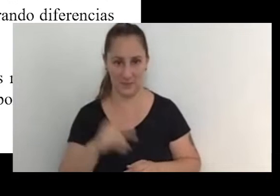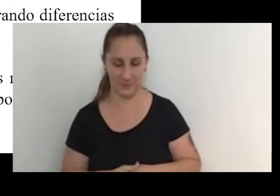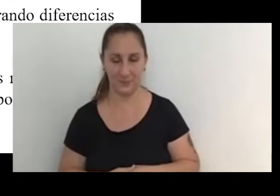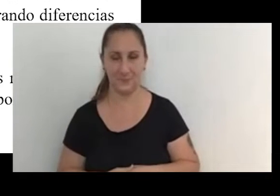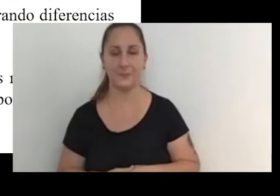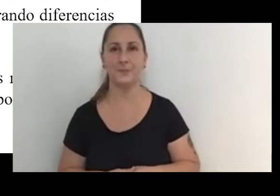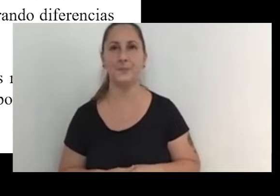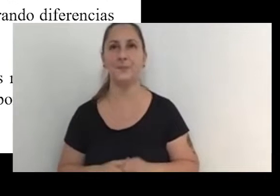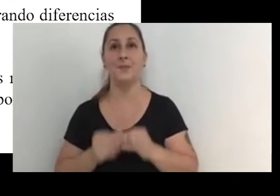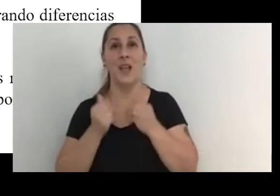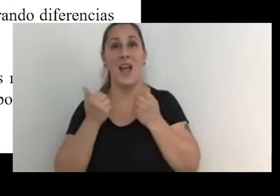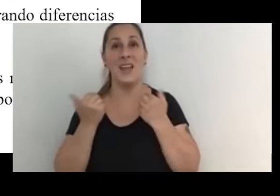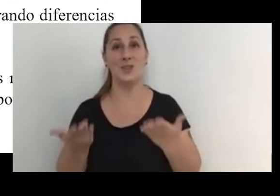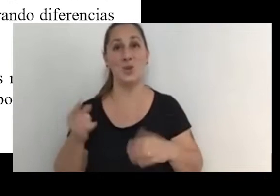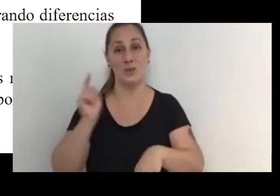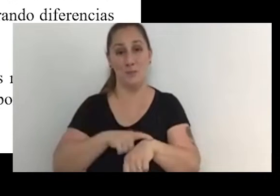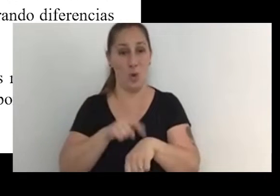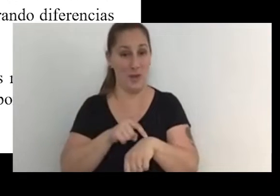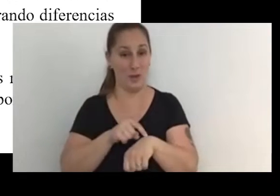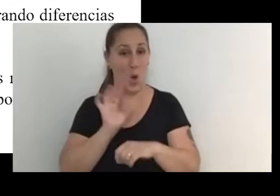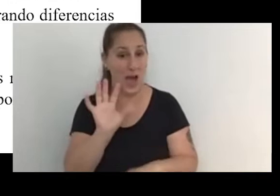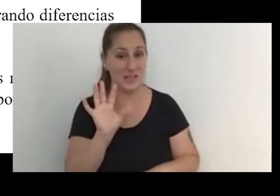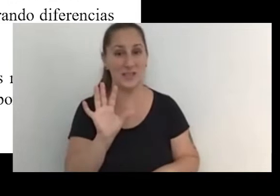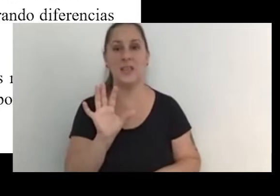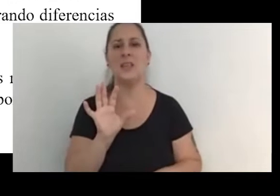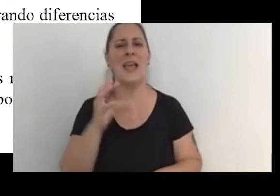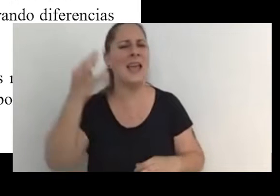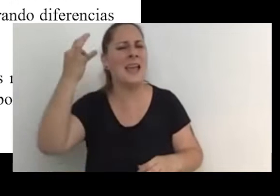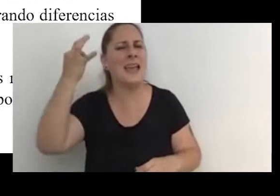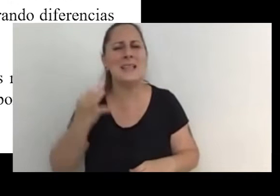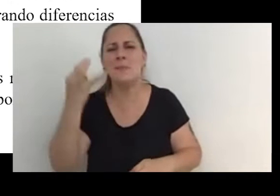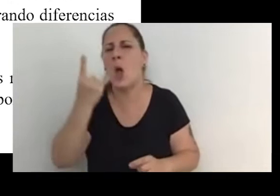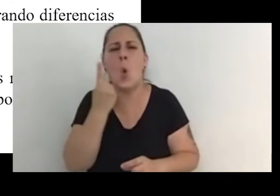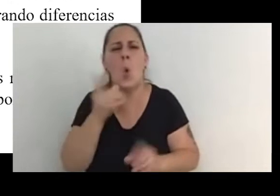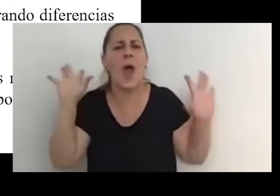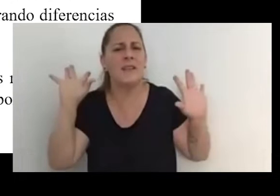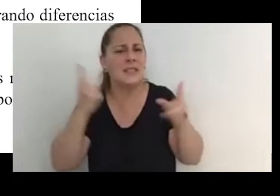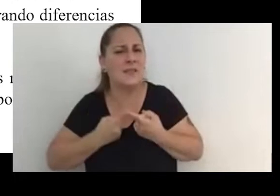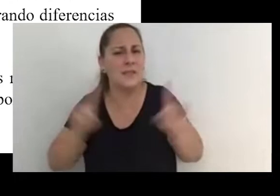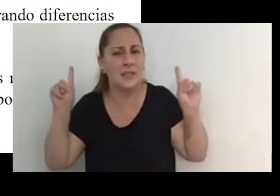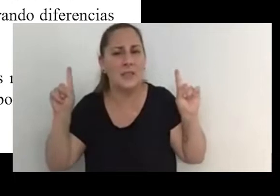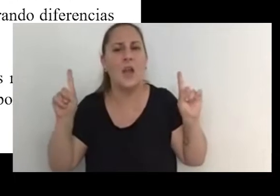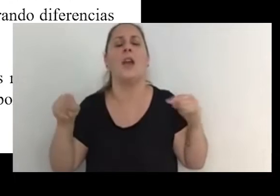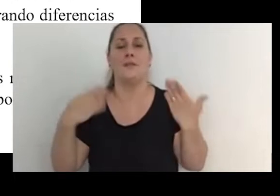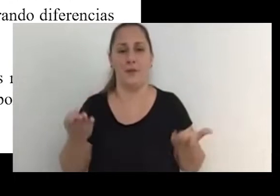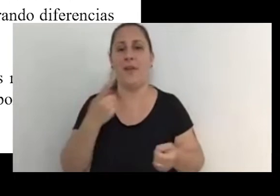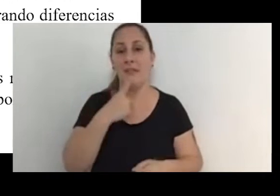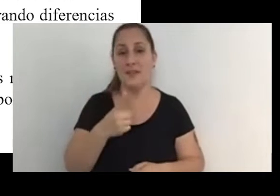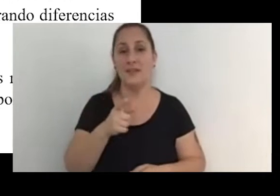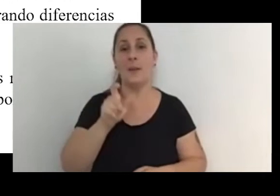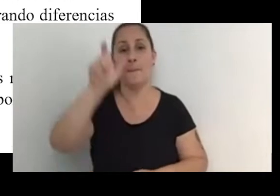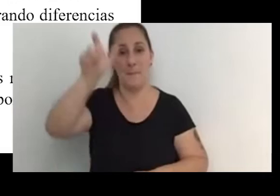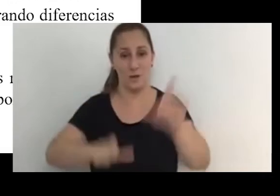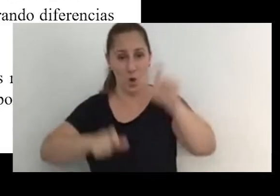Entonces, en esta oportunidad y con carácter excepcional, se dispone que todo